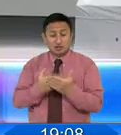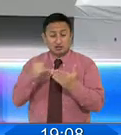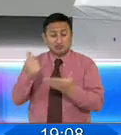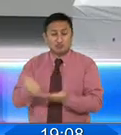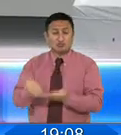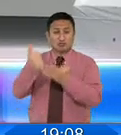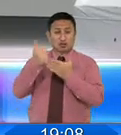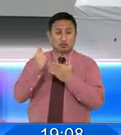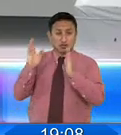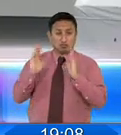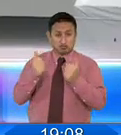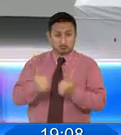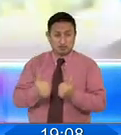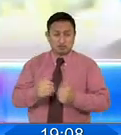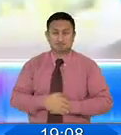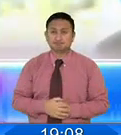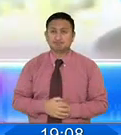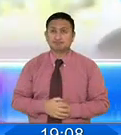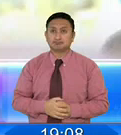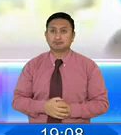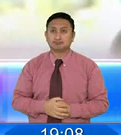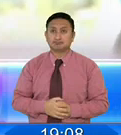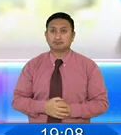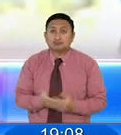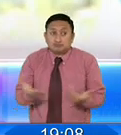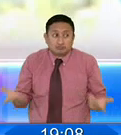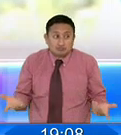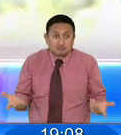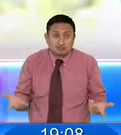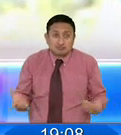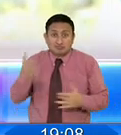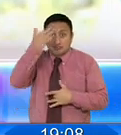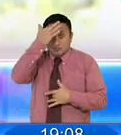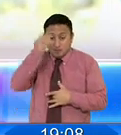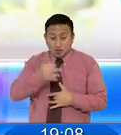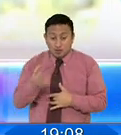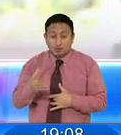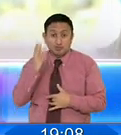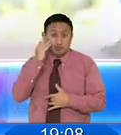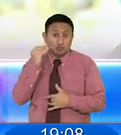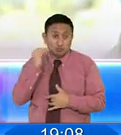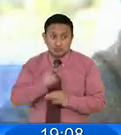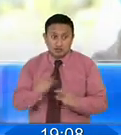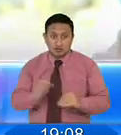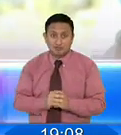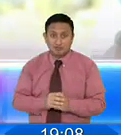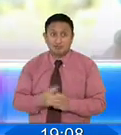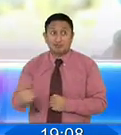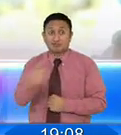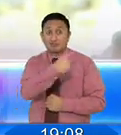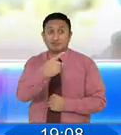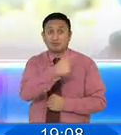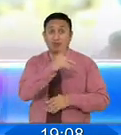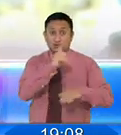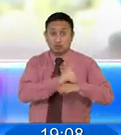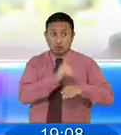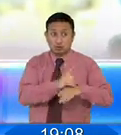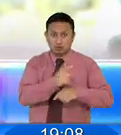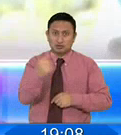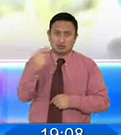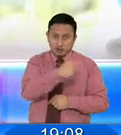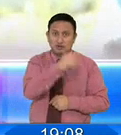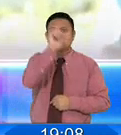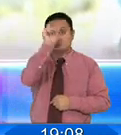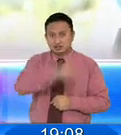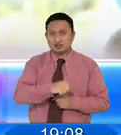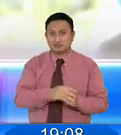su recuperación. Nadie tiene experiencia en COVID-19 como los que han atendido más número de pacientes, que